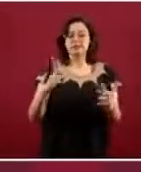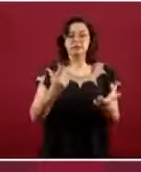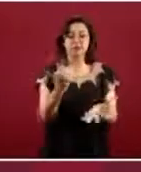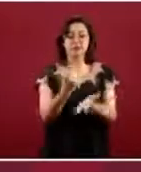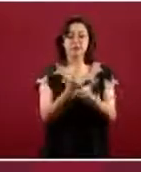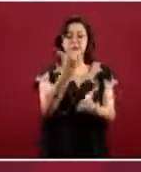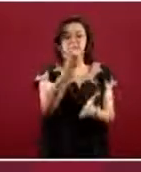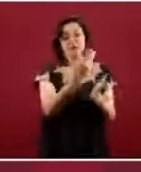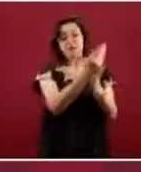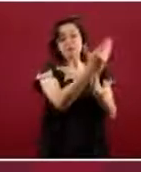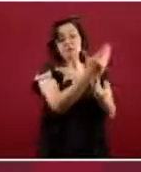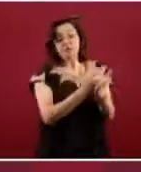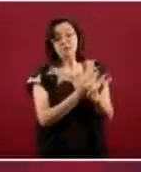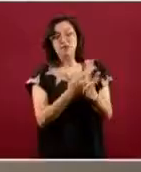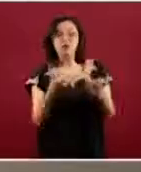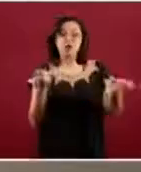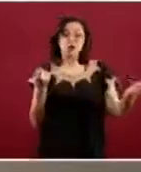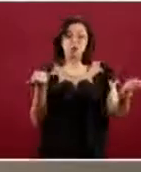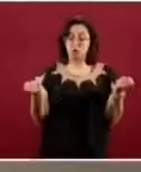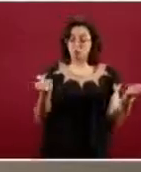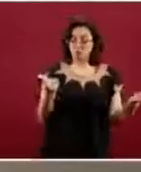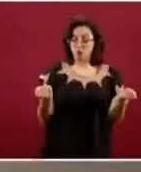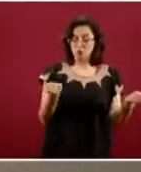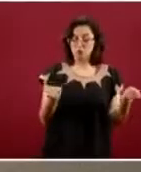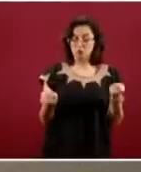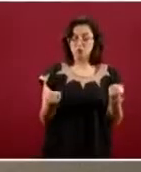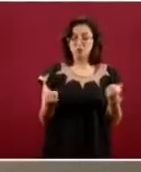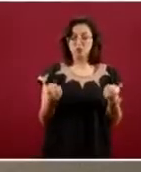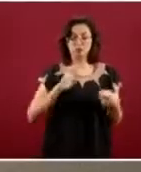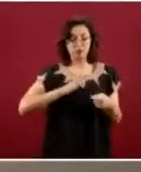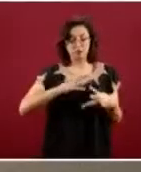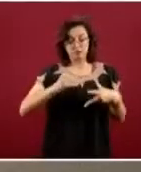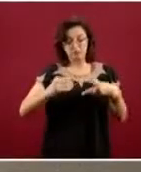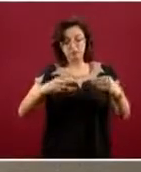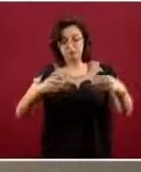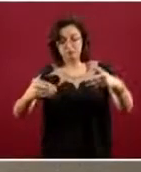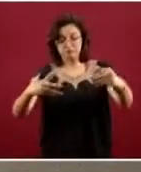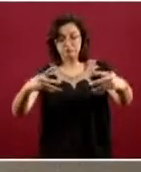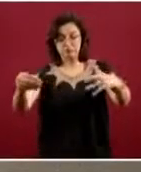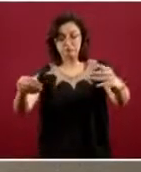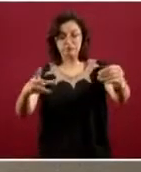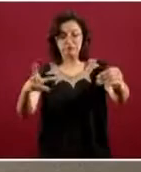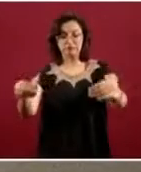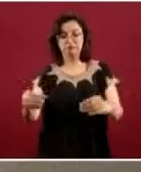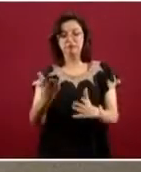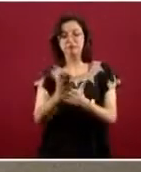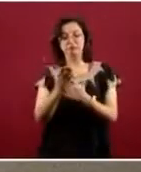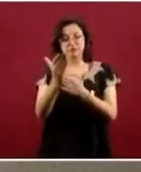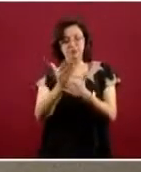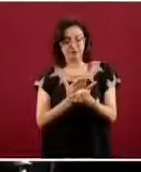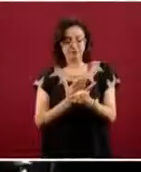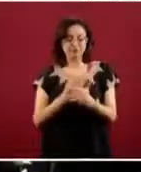riesgos, las modalidades de manejo de una epidemia, en este caso de enfermedades infecciosas.